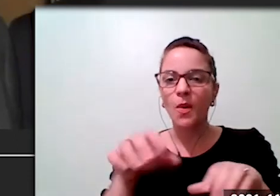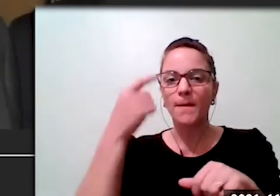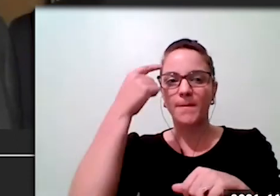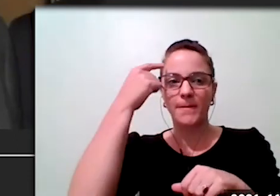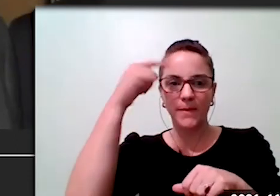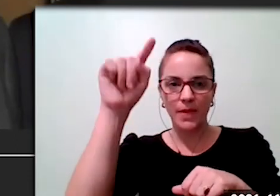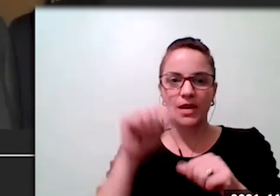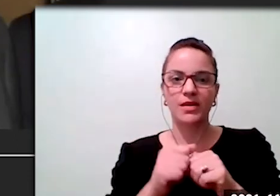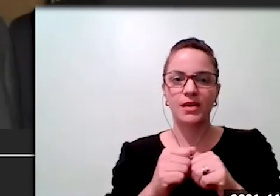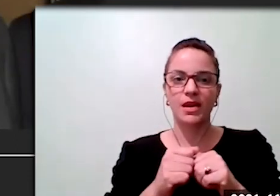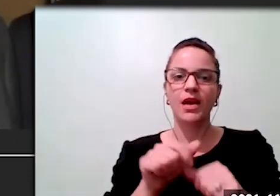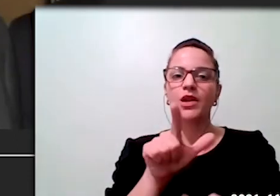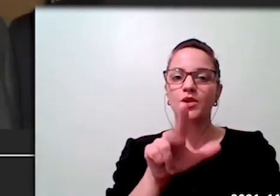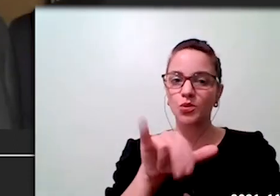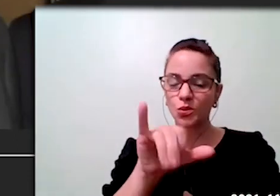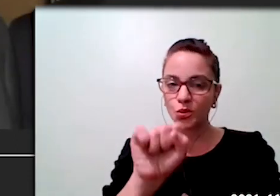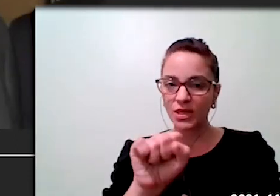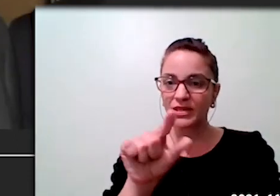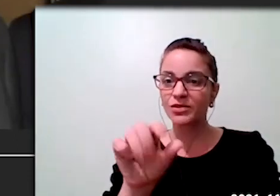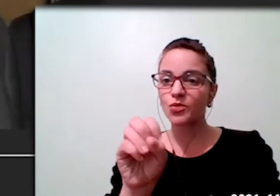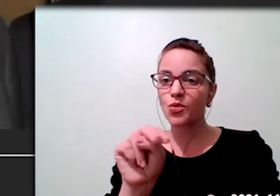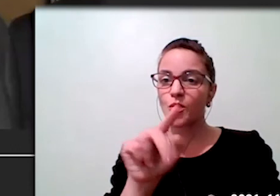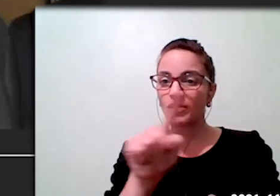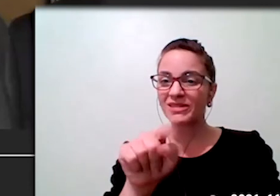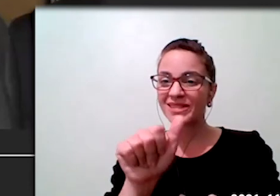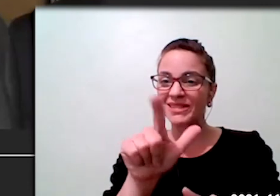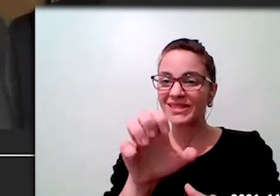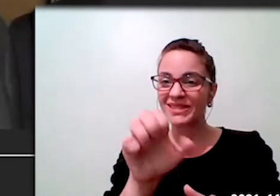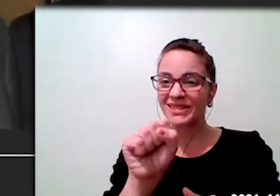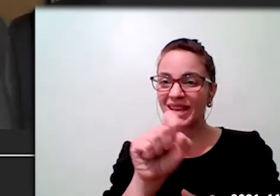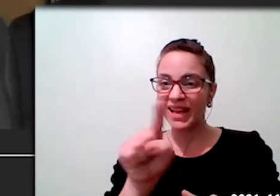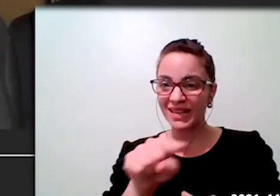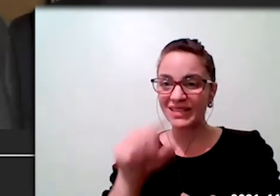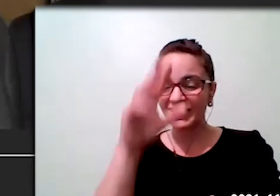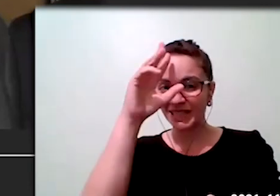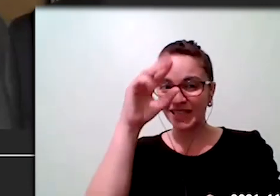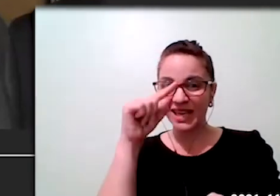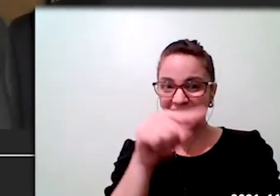dedicado, al doctor Luis González Vales, historiador oficial de Puerto Rico de